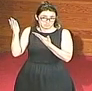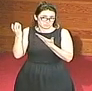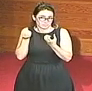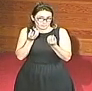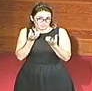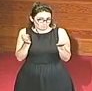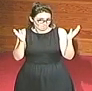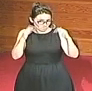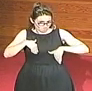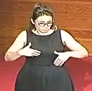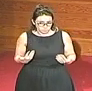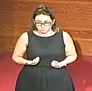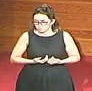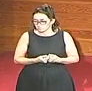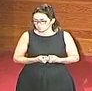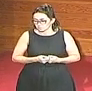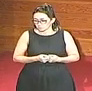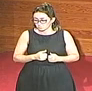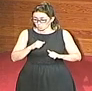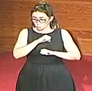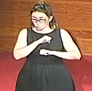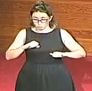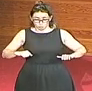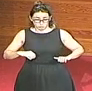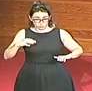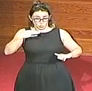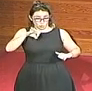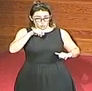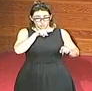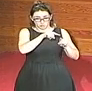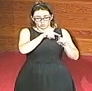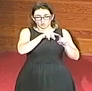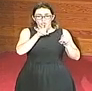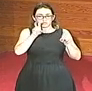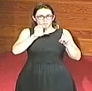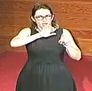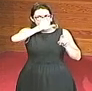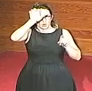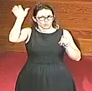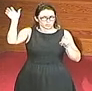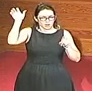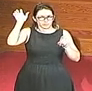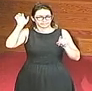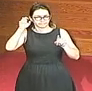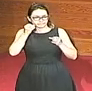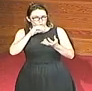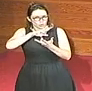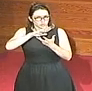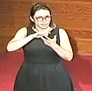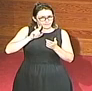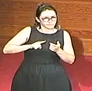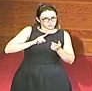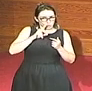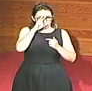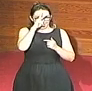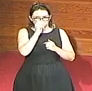Bueno, solo los portugueses, el 70%, están más preocupados en Europa por las noticias falsas que los españoles y las españolas. Después